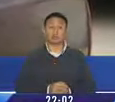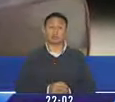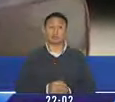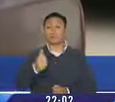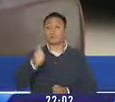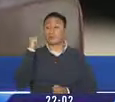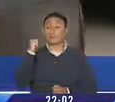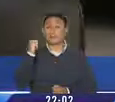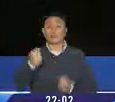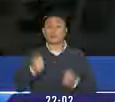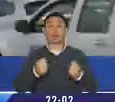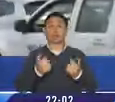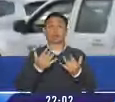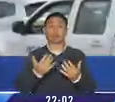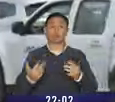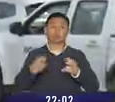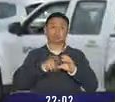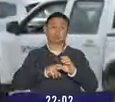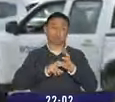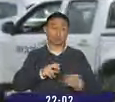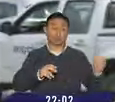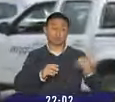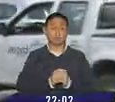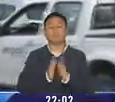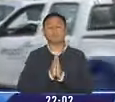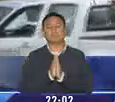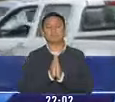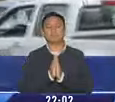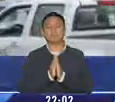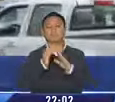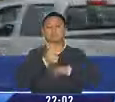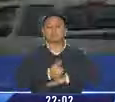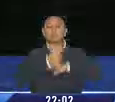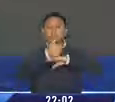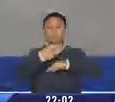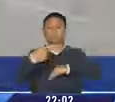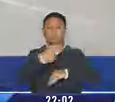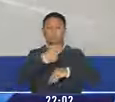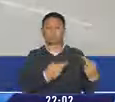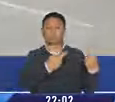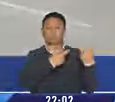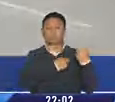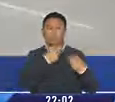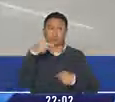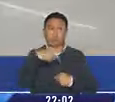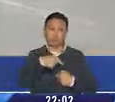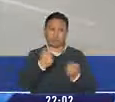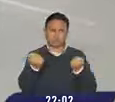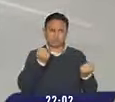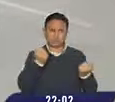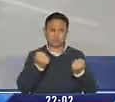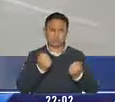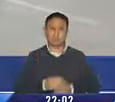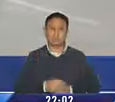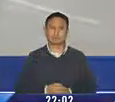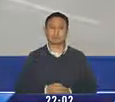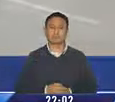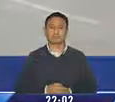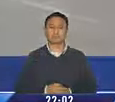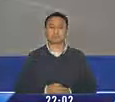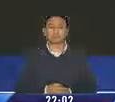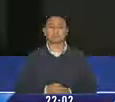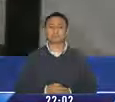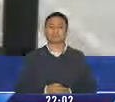carro que lo está esperando. Por ello, hacen el llamado a la entidad encargada para que tome control en materia de